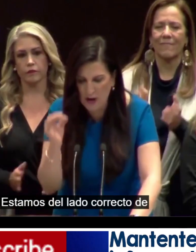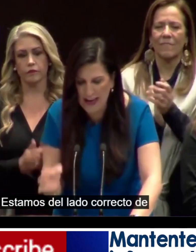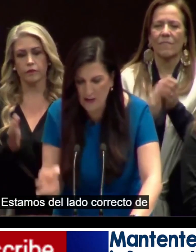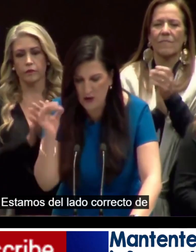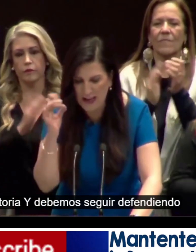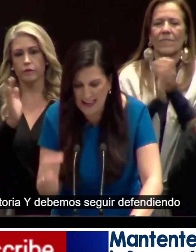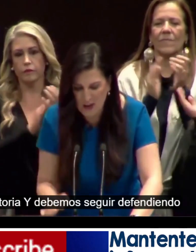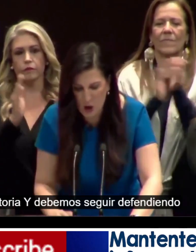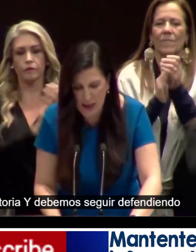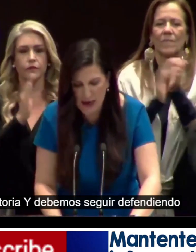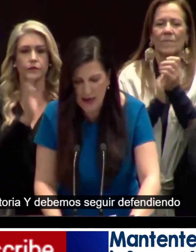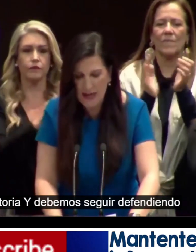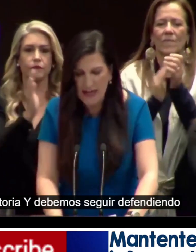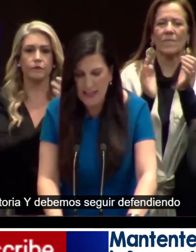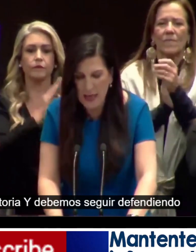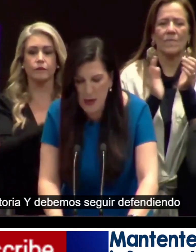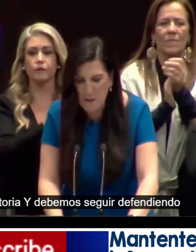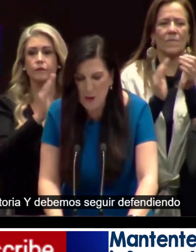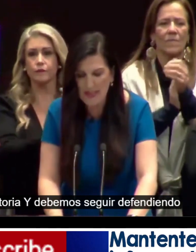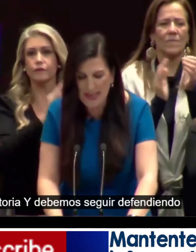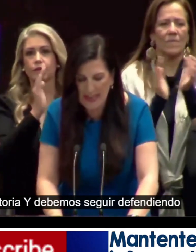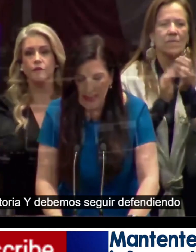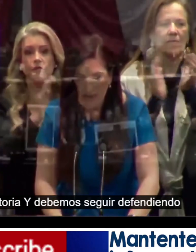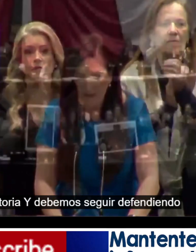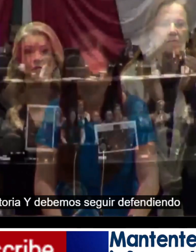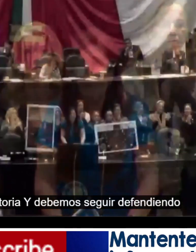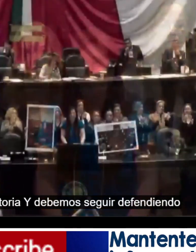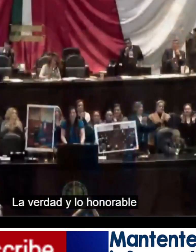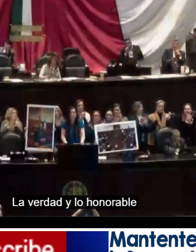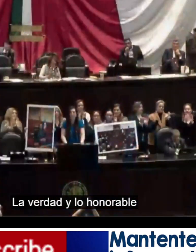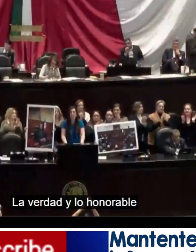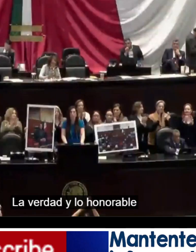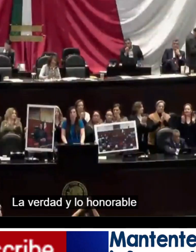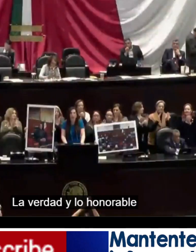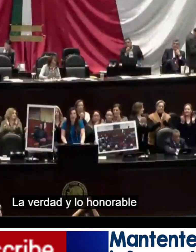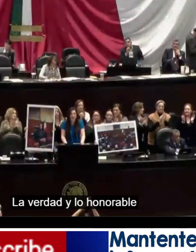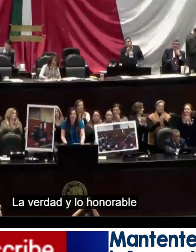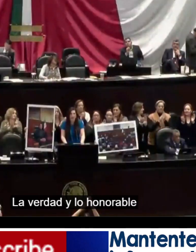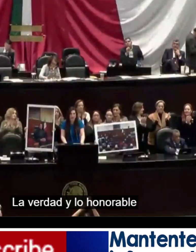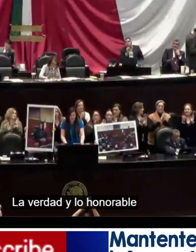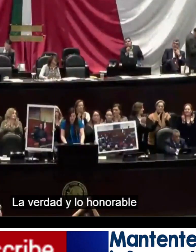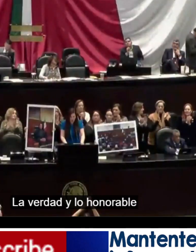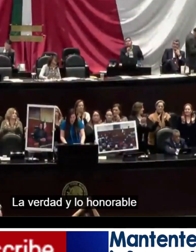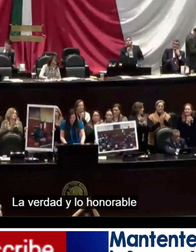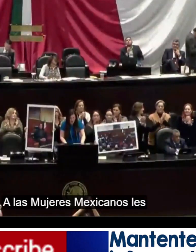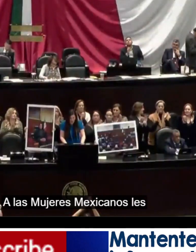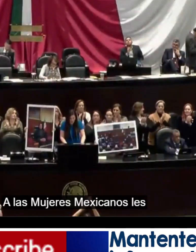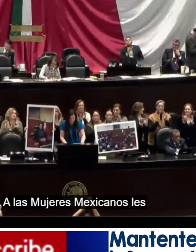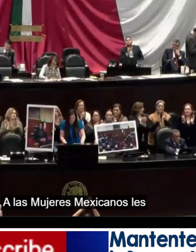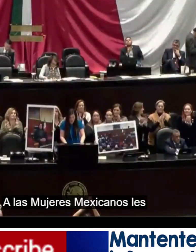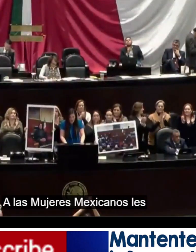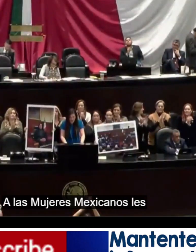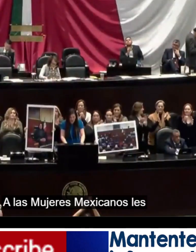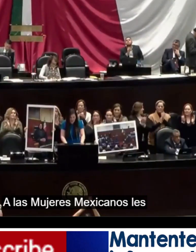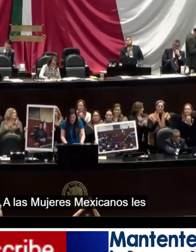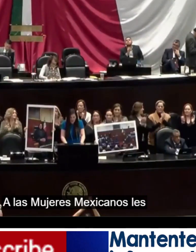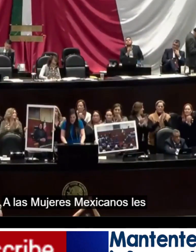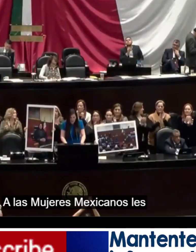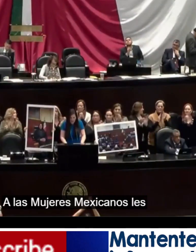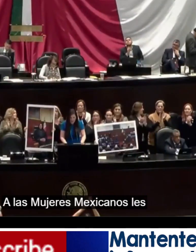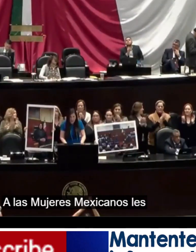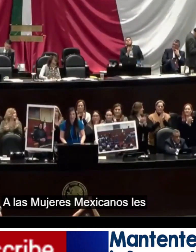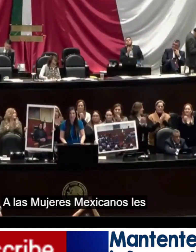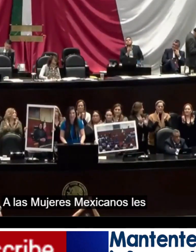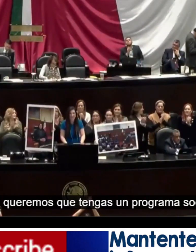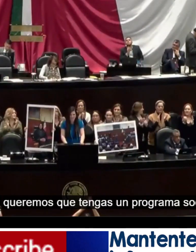lado correcto de la historia y debemos seguir defendiendo la verdad y lo honorable. A las